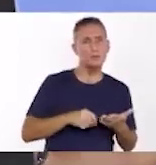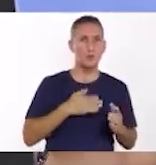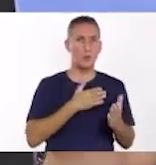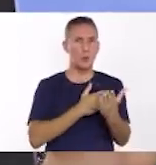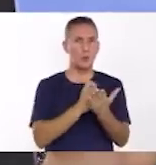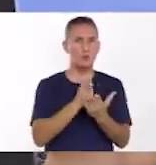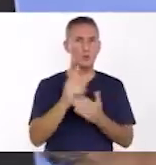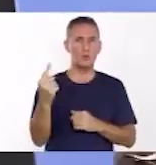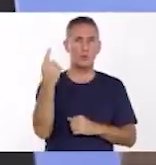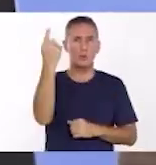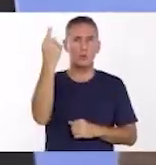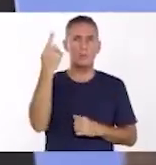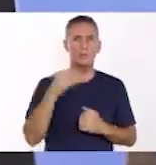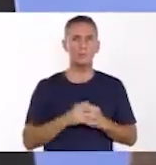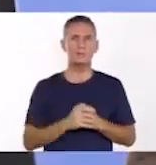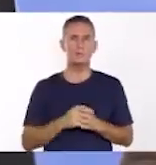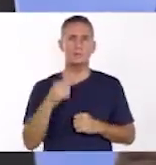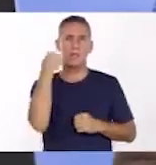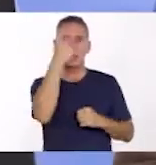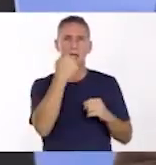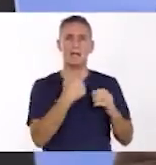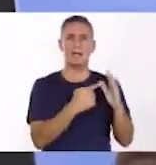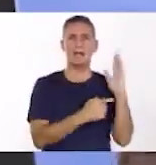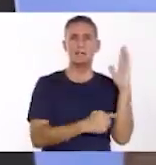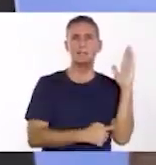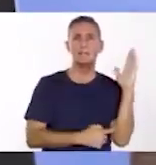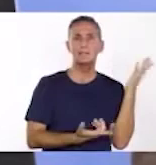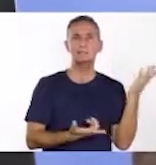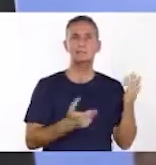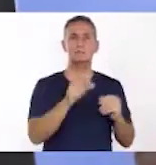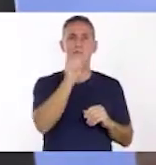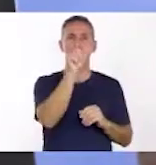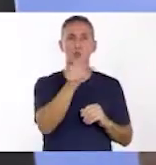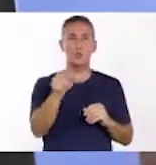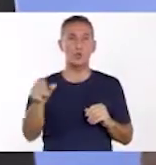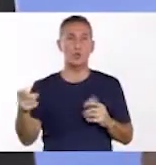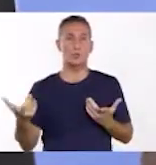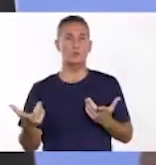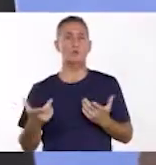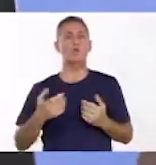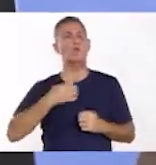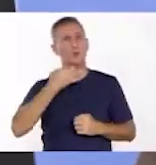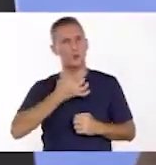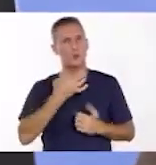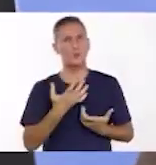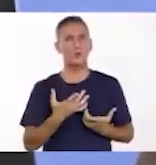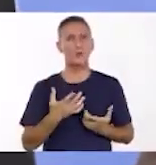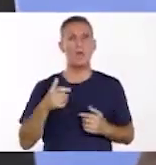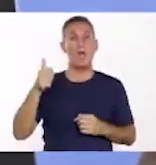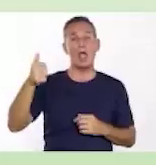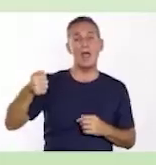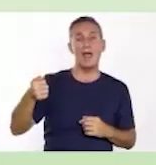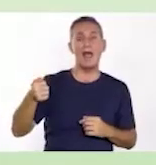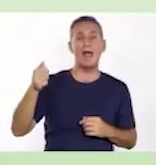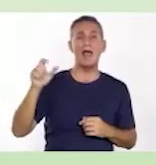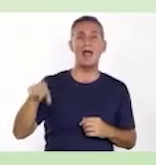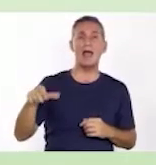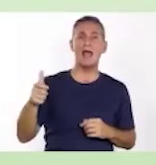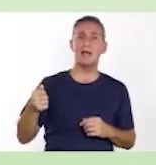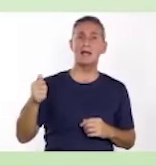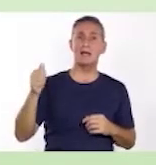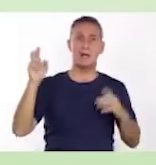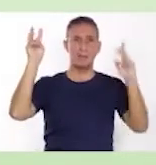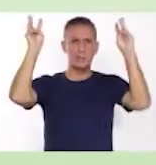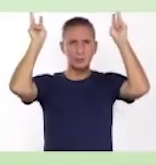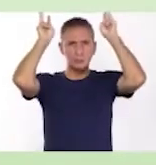con primero, en cuanto a la caracterización de los personajes, como le decía. Agamenón, rey